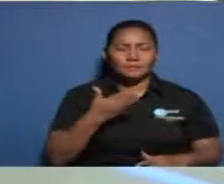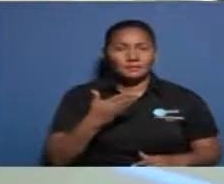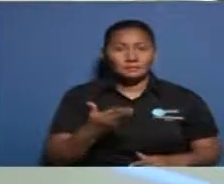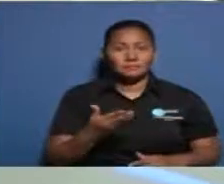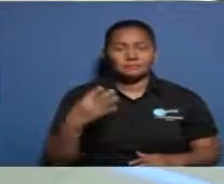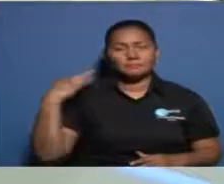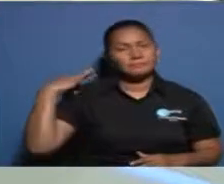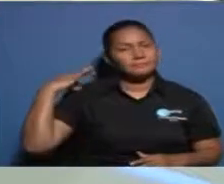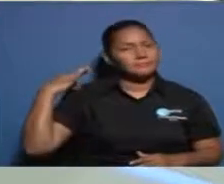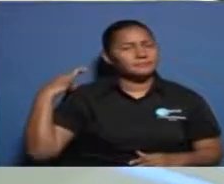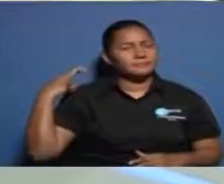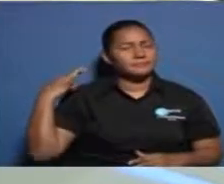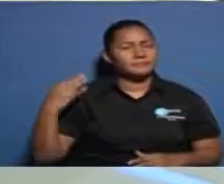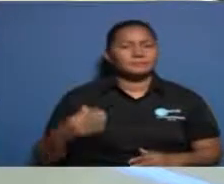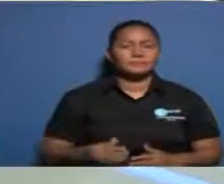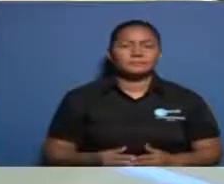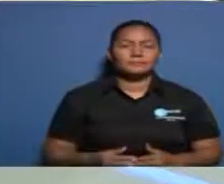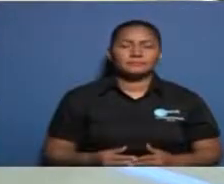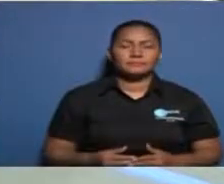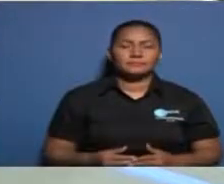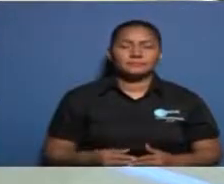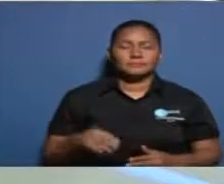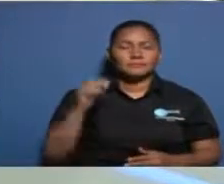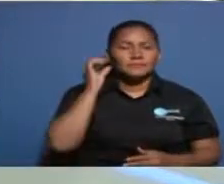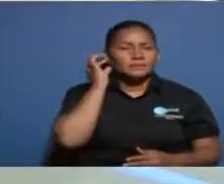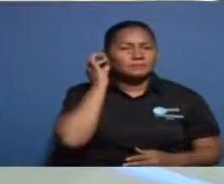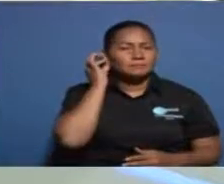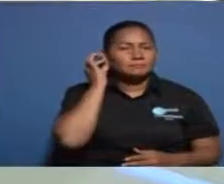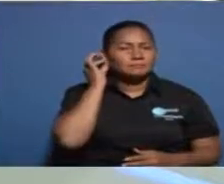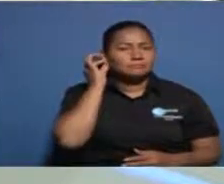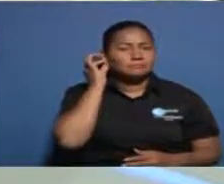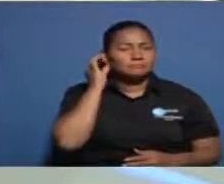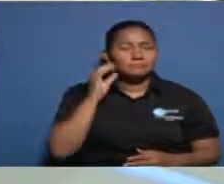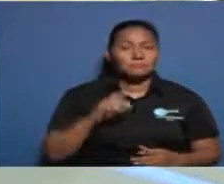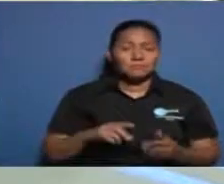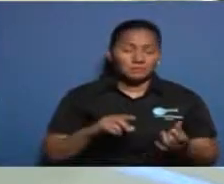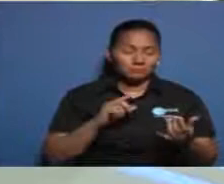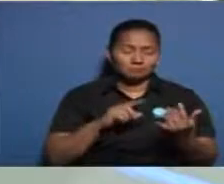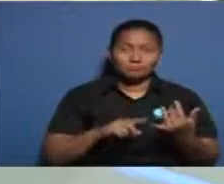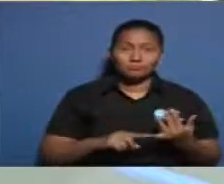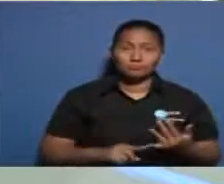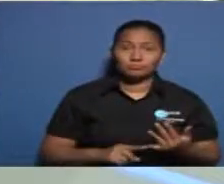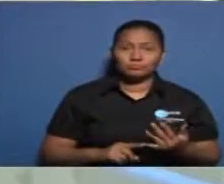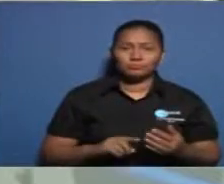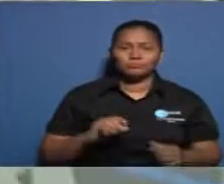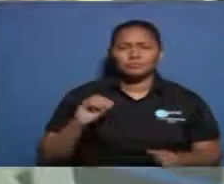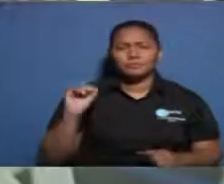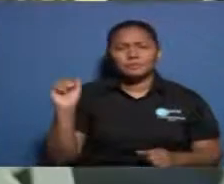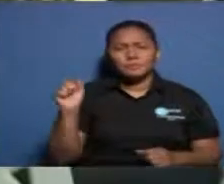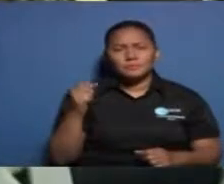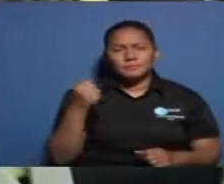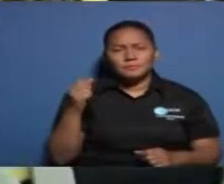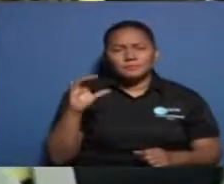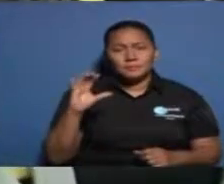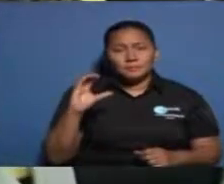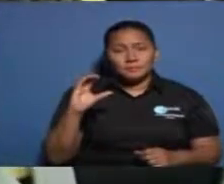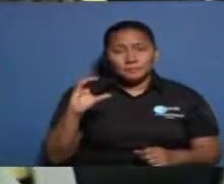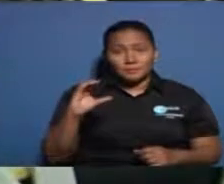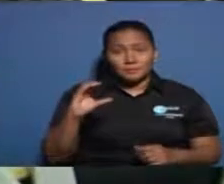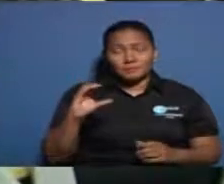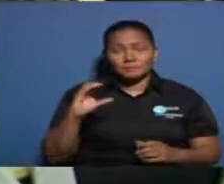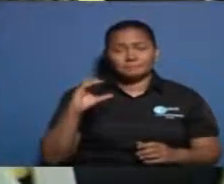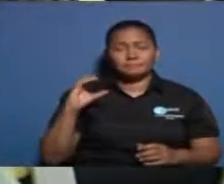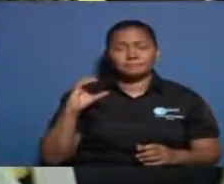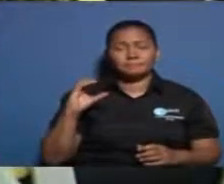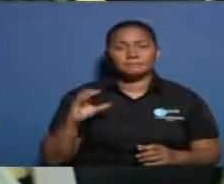invitación definitivamente la mujer y en los últimos 100 años hemos tenido avances importantes y que creo que hay que